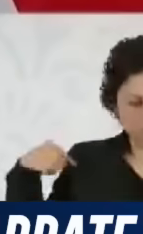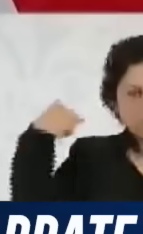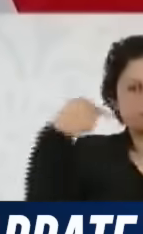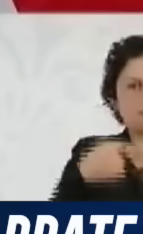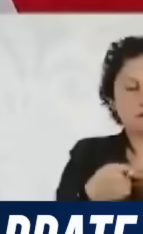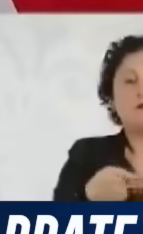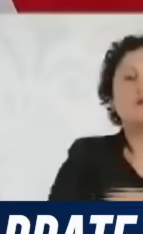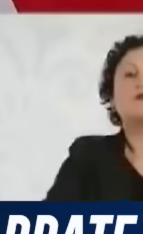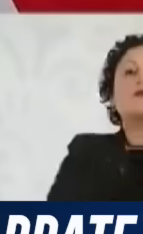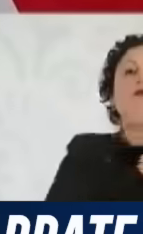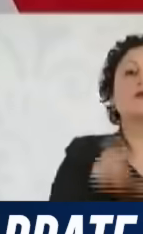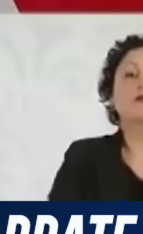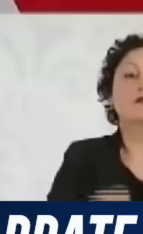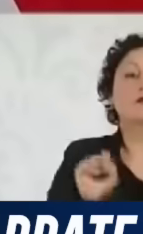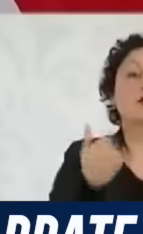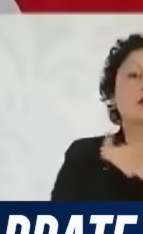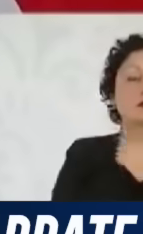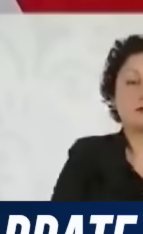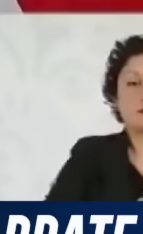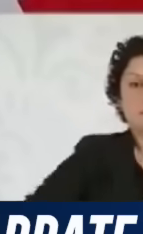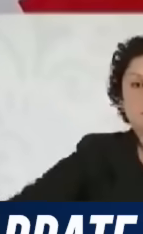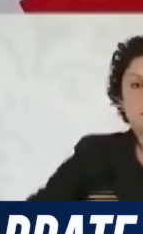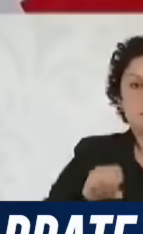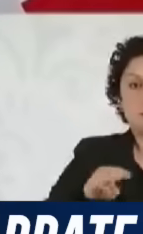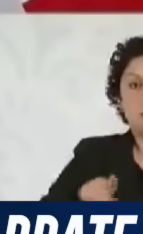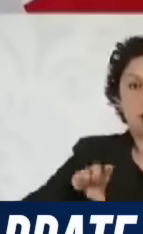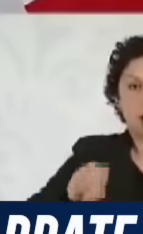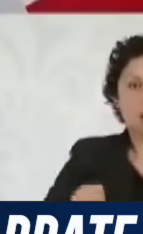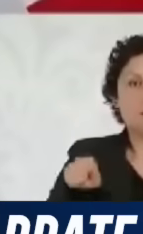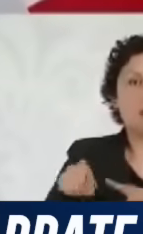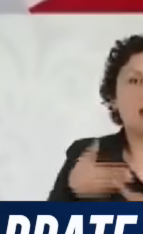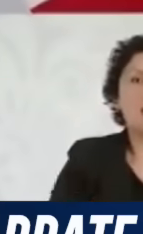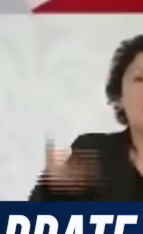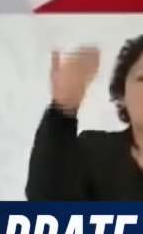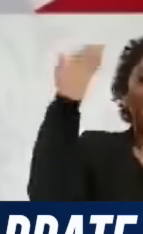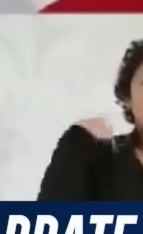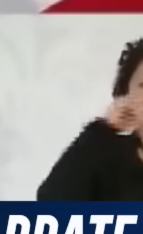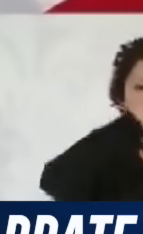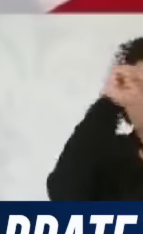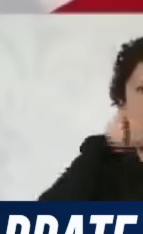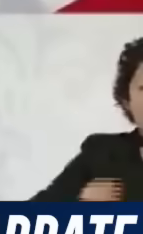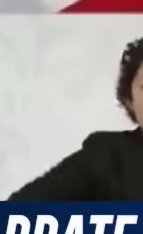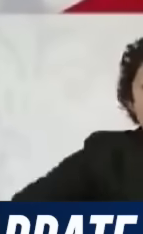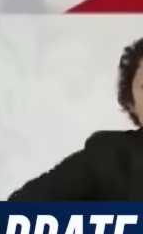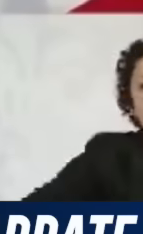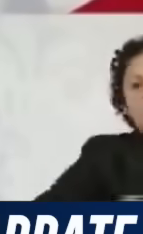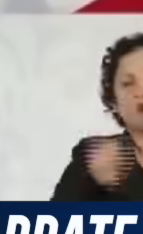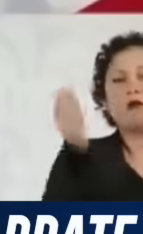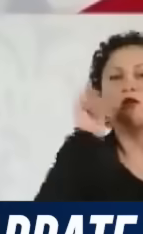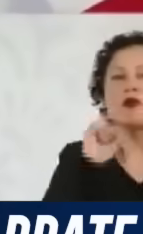Cuando el presidente López Obrador era jefe de gobierno y su servidora secretaria de Medio Ambiente,